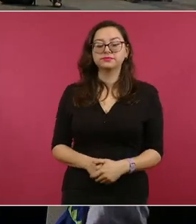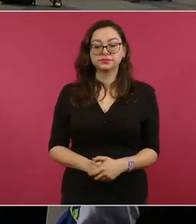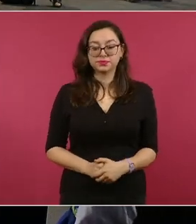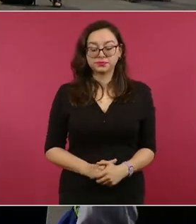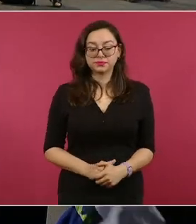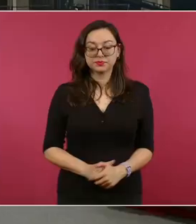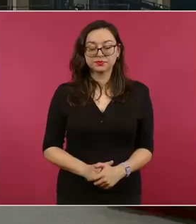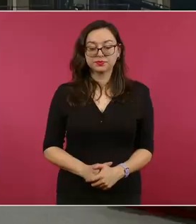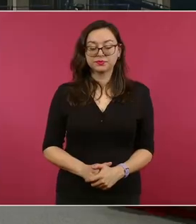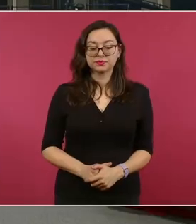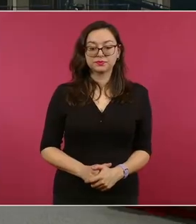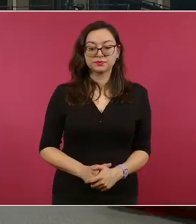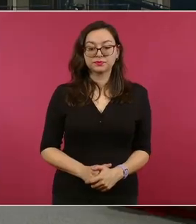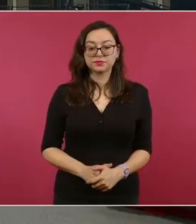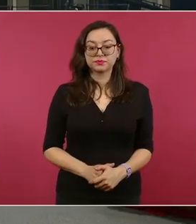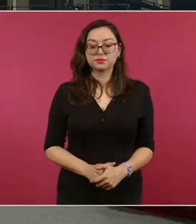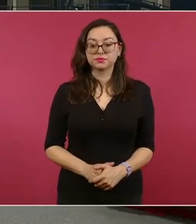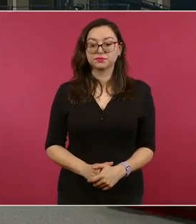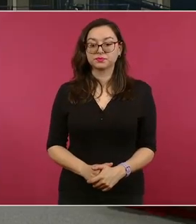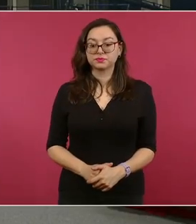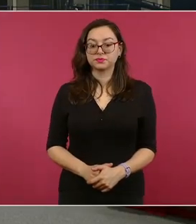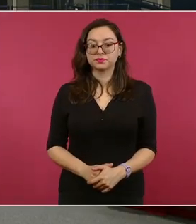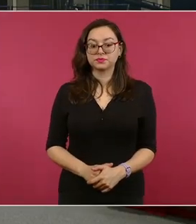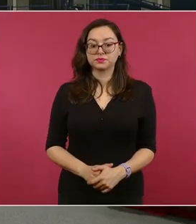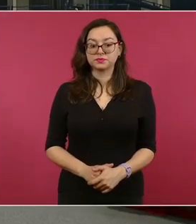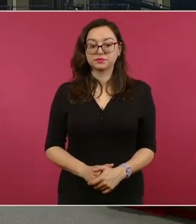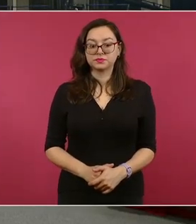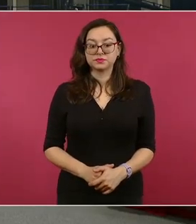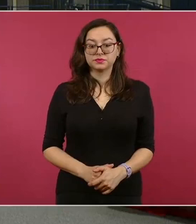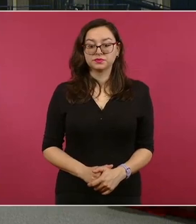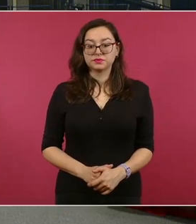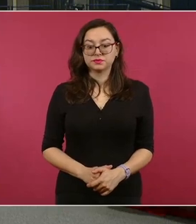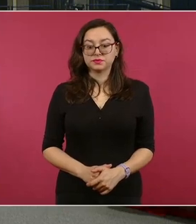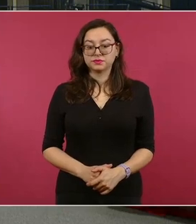Sobre lo otro, el comportamiento,